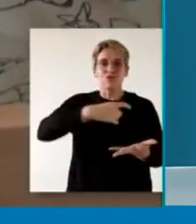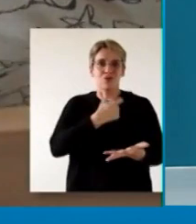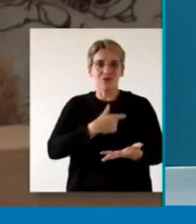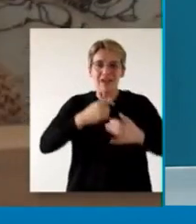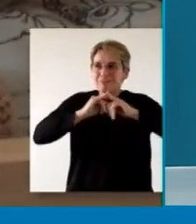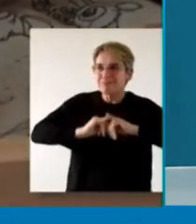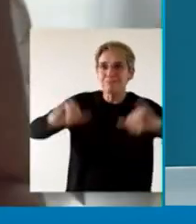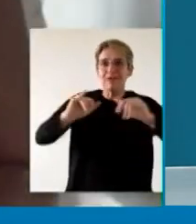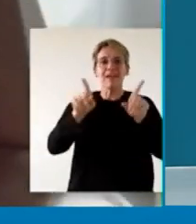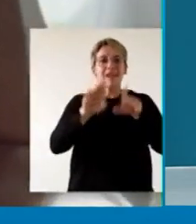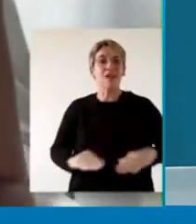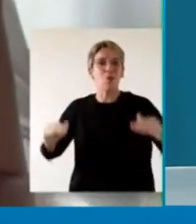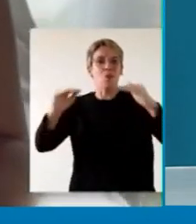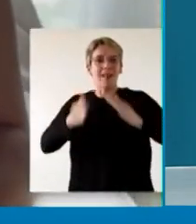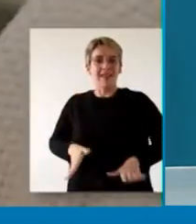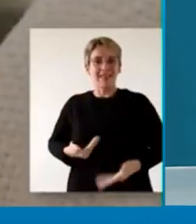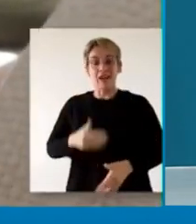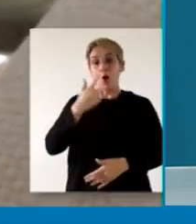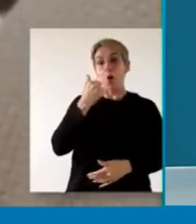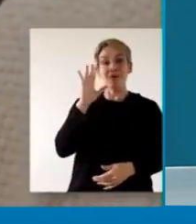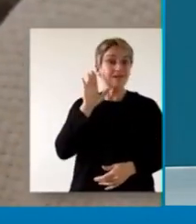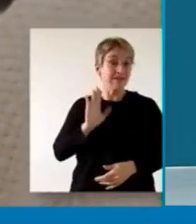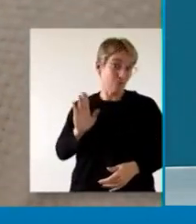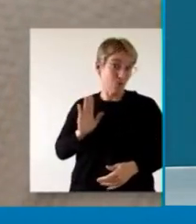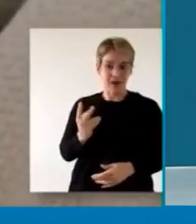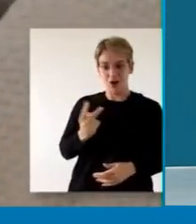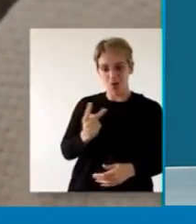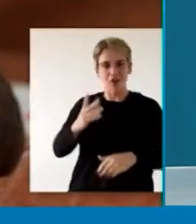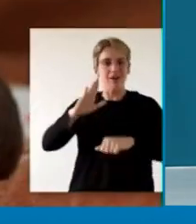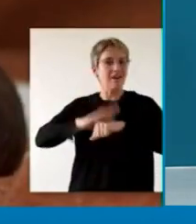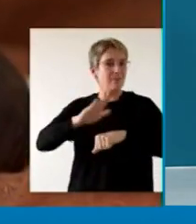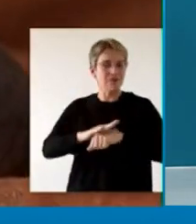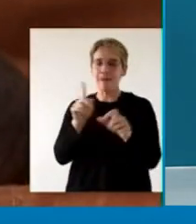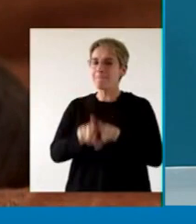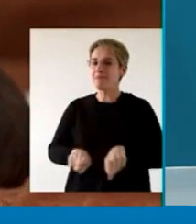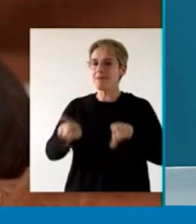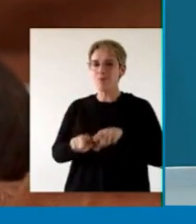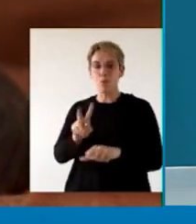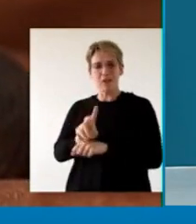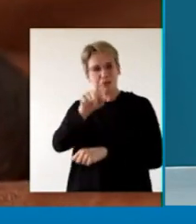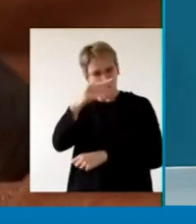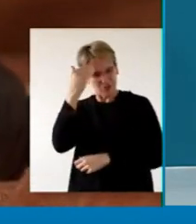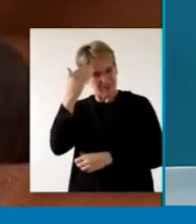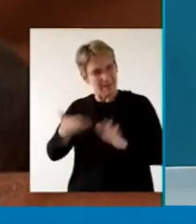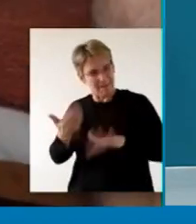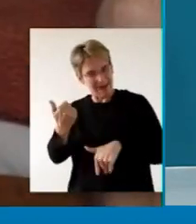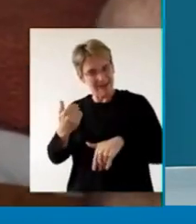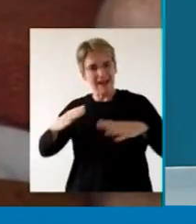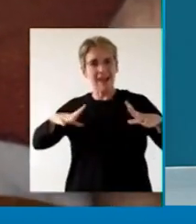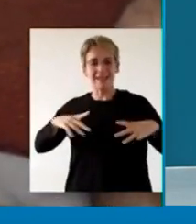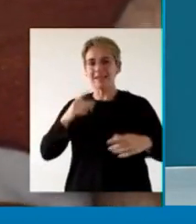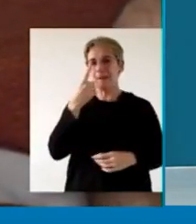sistema y cuáles fueron las cosas que nosotros entendíamos que había que mejorar no todas de hecho muchos de los programas y muchos de los dispositivos se